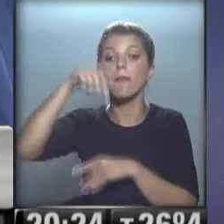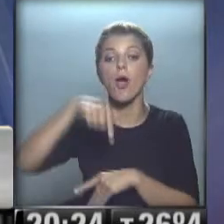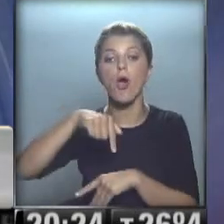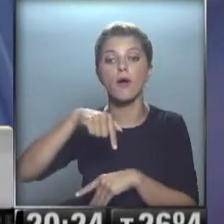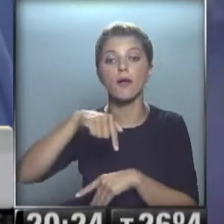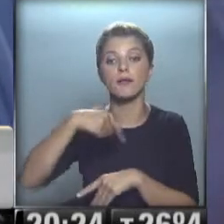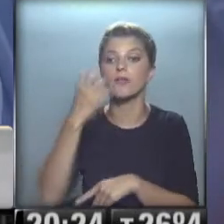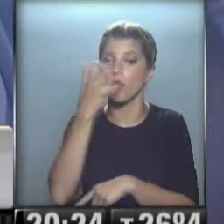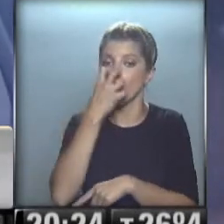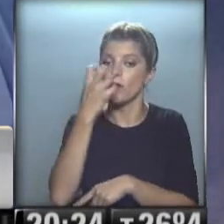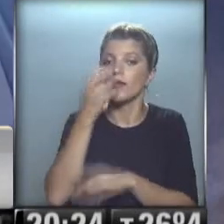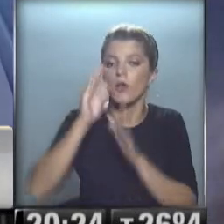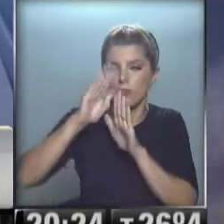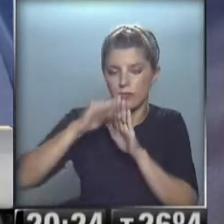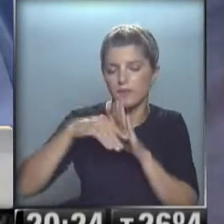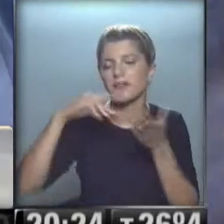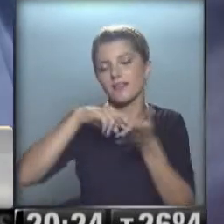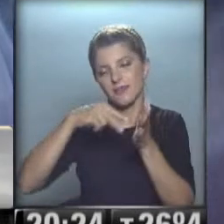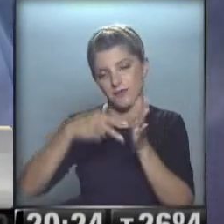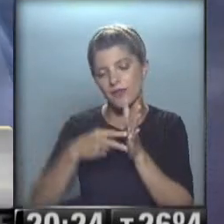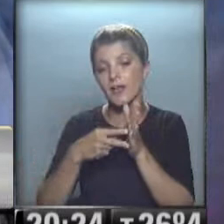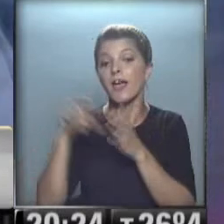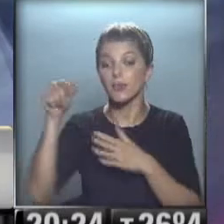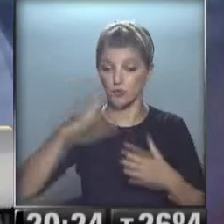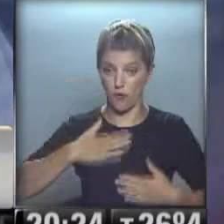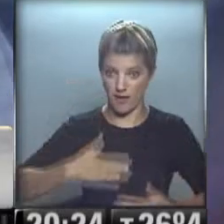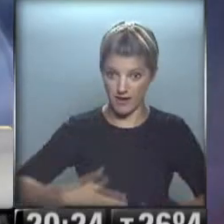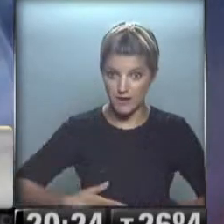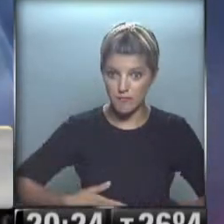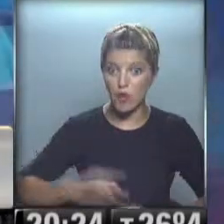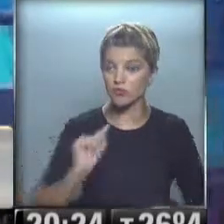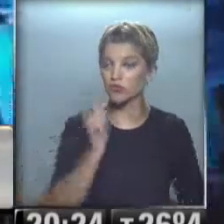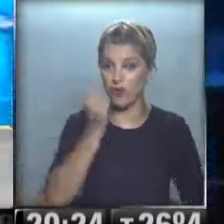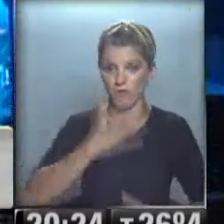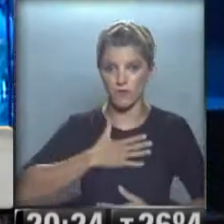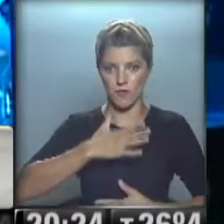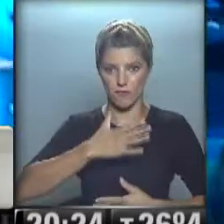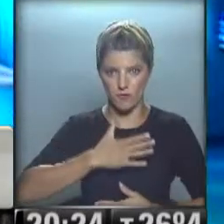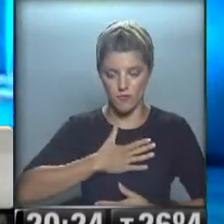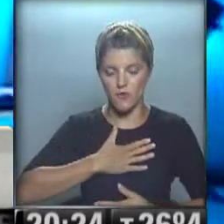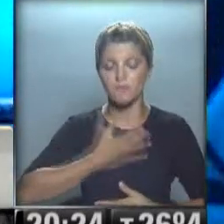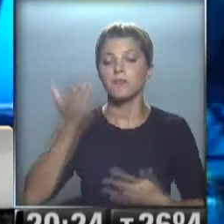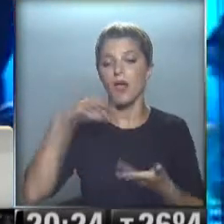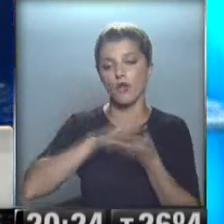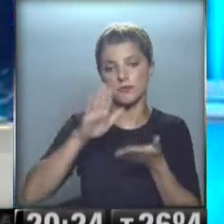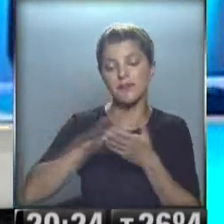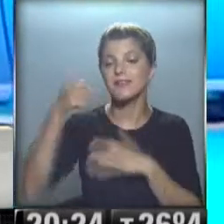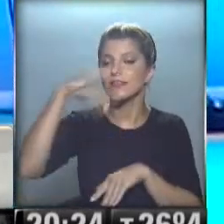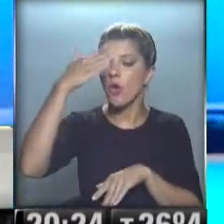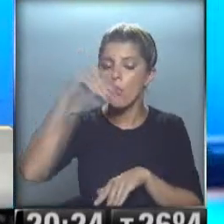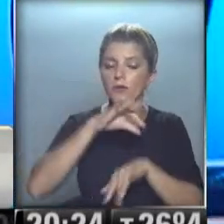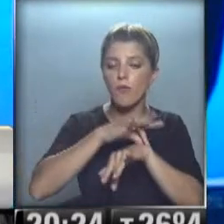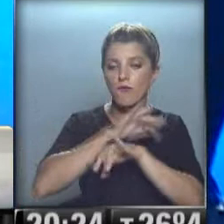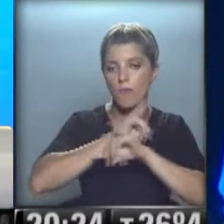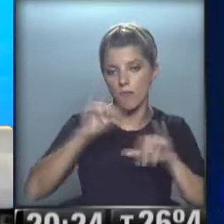menos oxígeno. Esto significa que su organismo empezó a reaccionar. Reiteramos, este es el último parte médico sobre